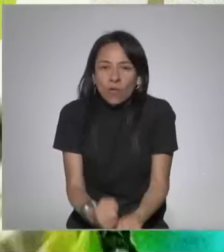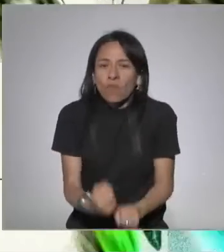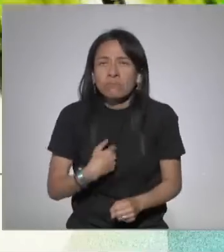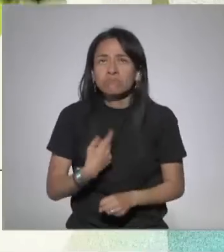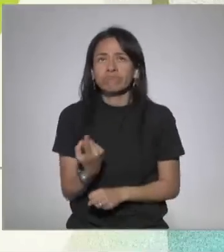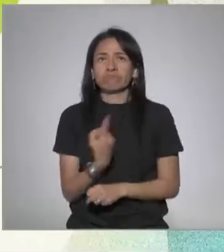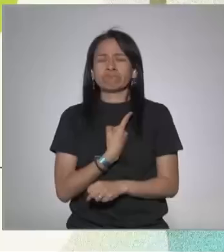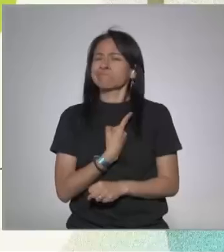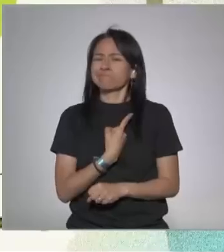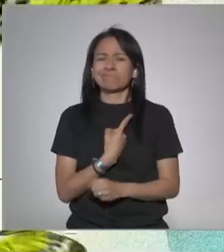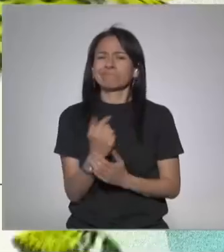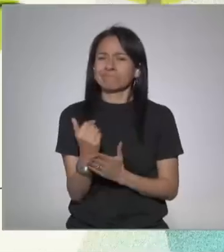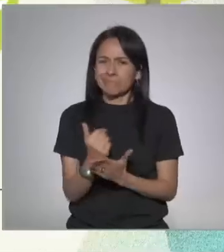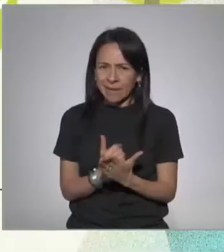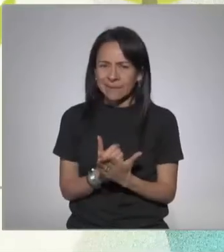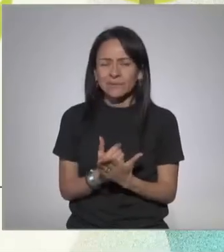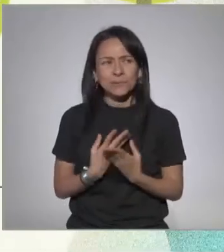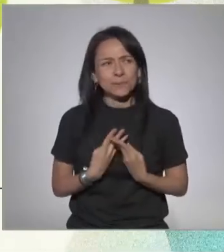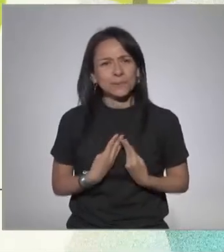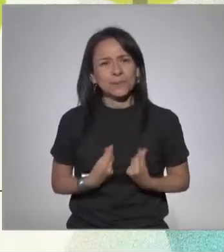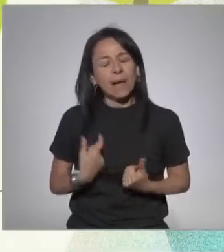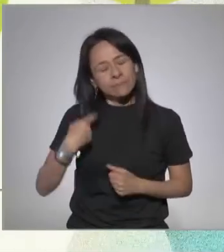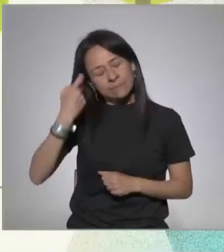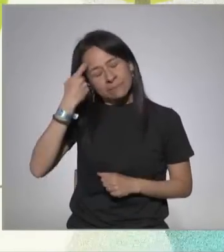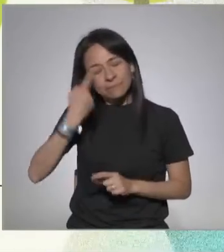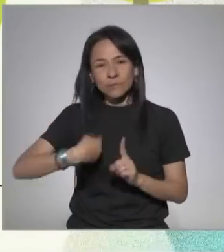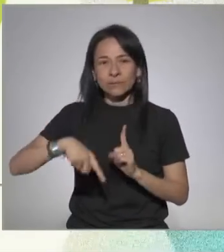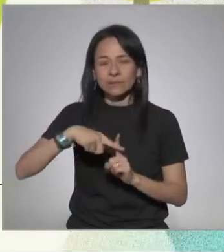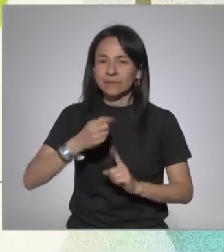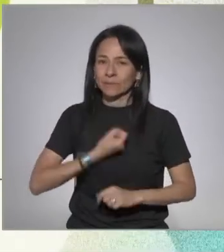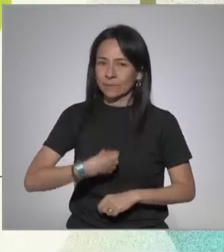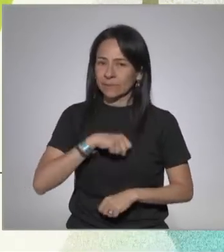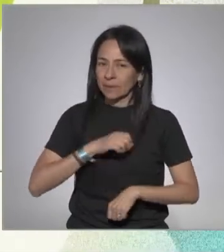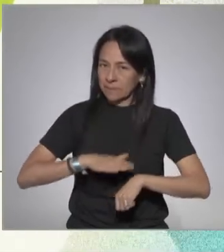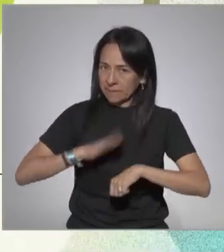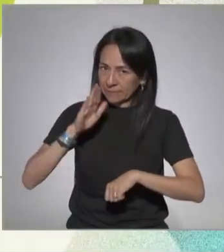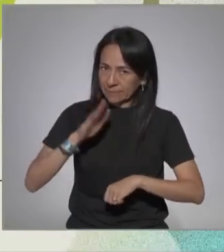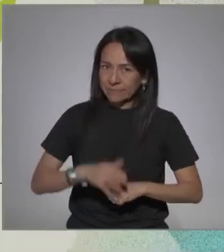soledad y fomentan la salud mental.